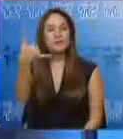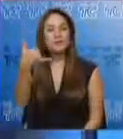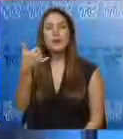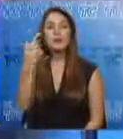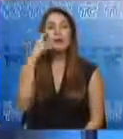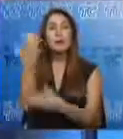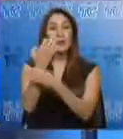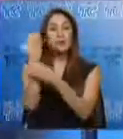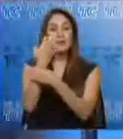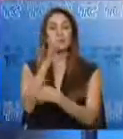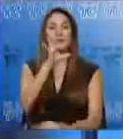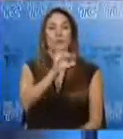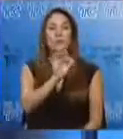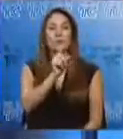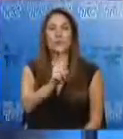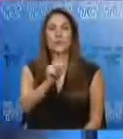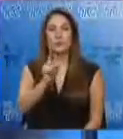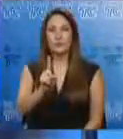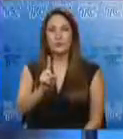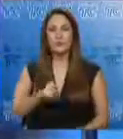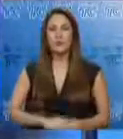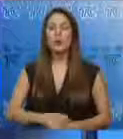el 911.